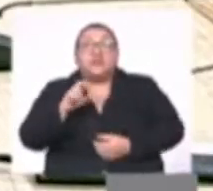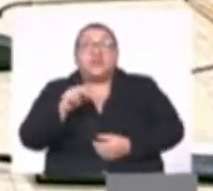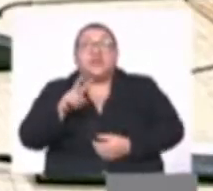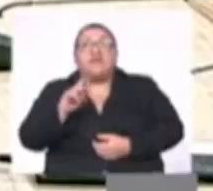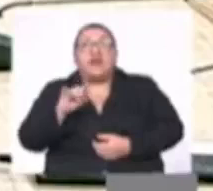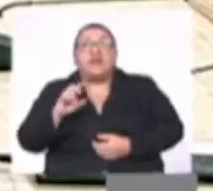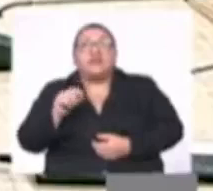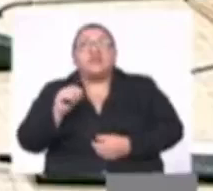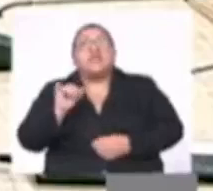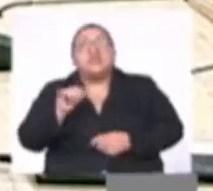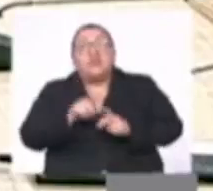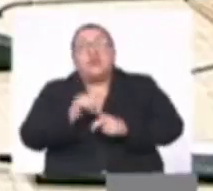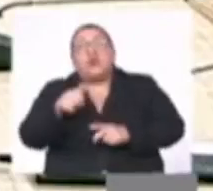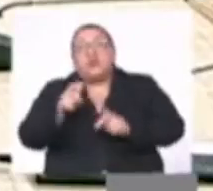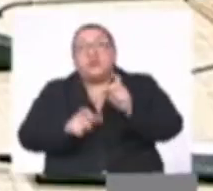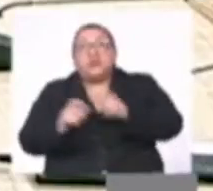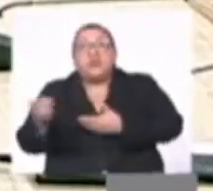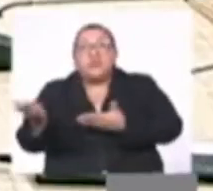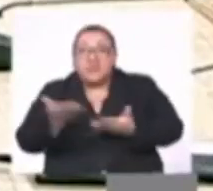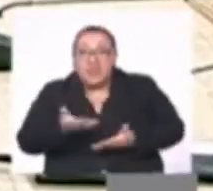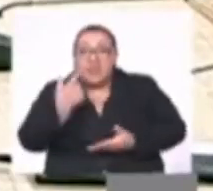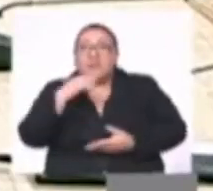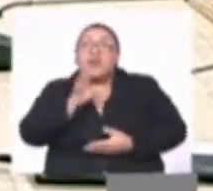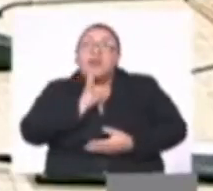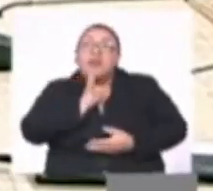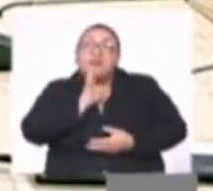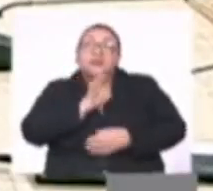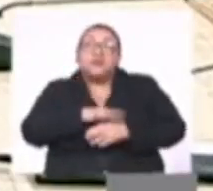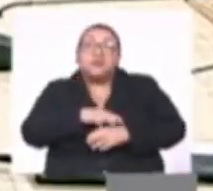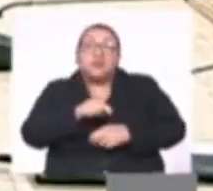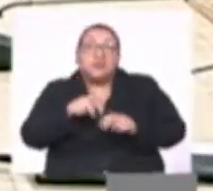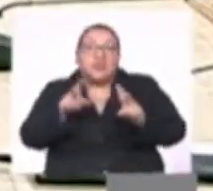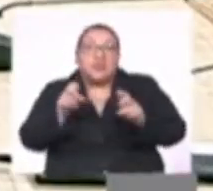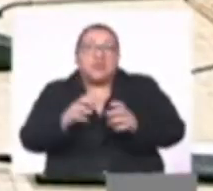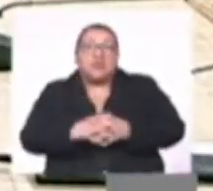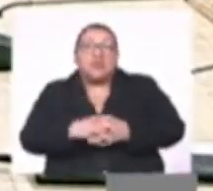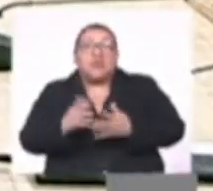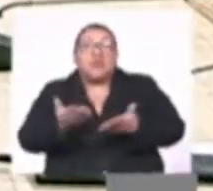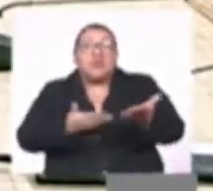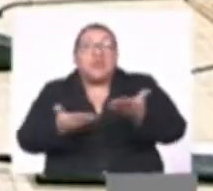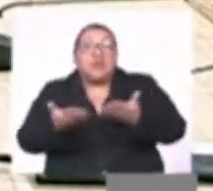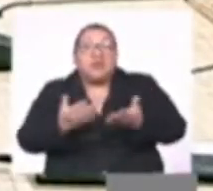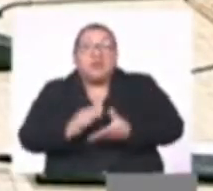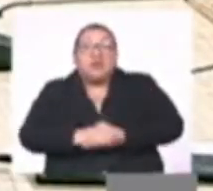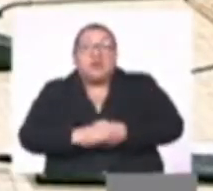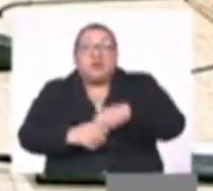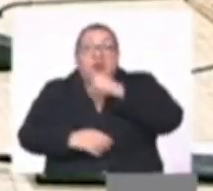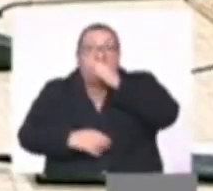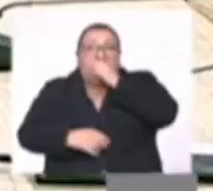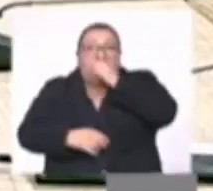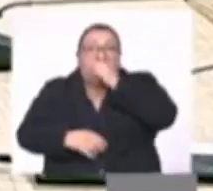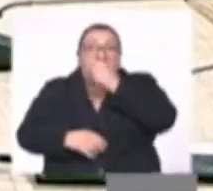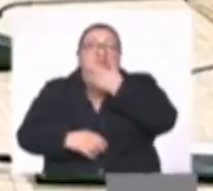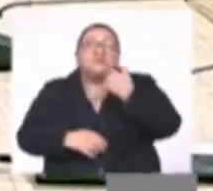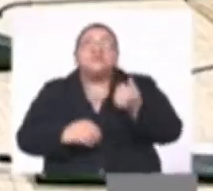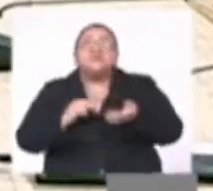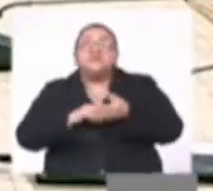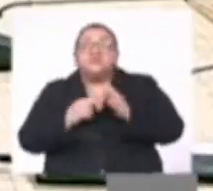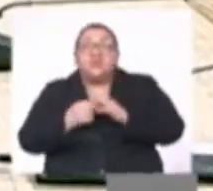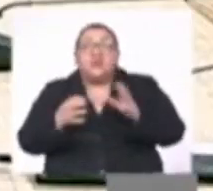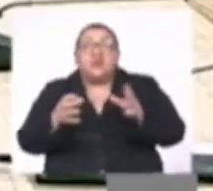Vázquez, además de otros invitados, precisamente para hablar sobre servicios y mejoramiento y